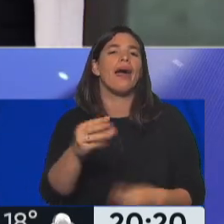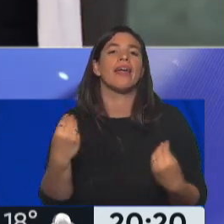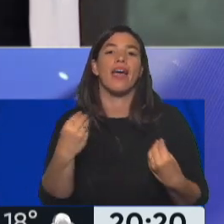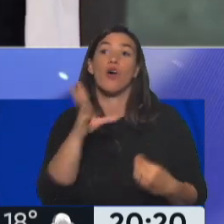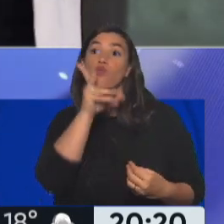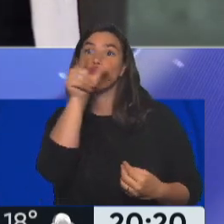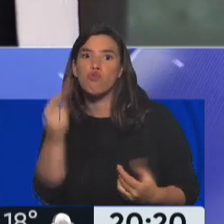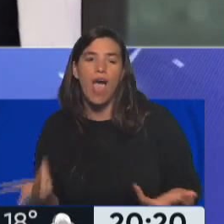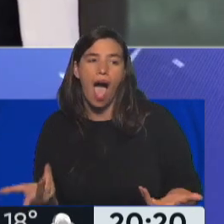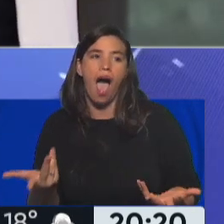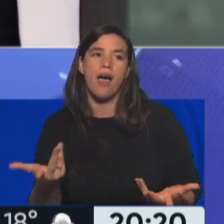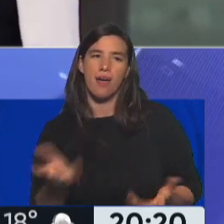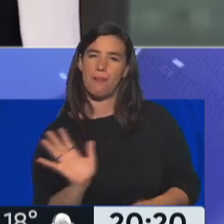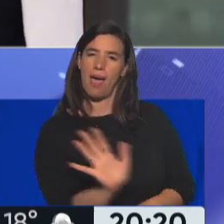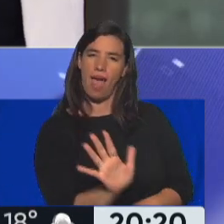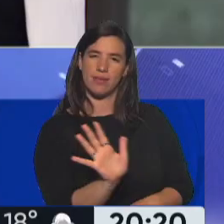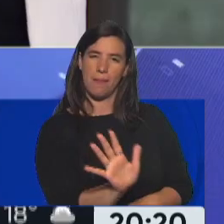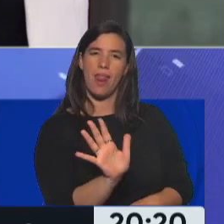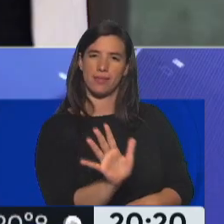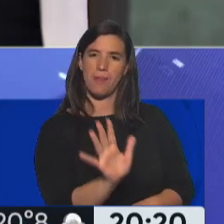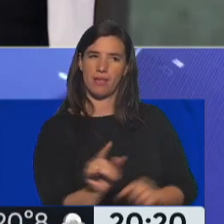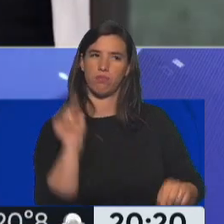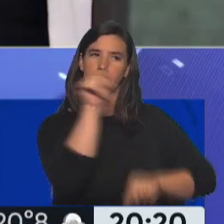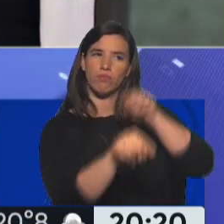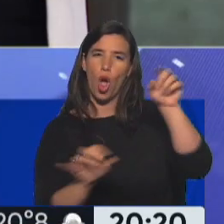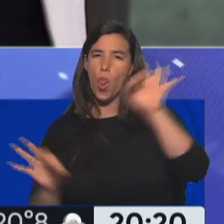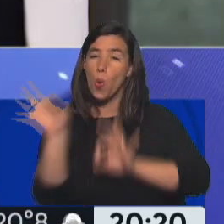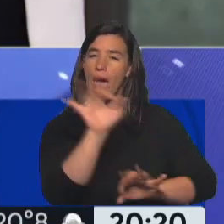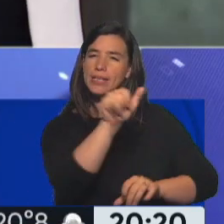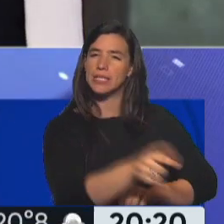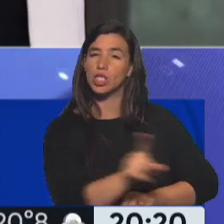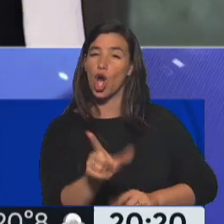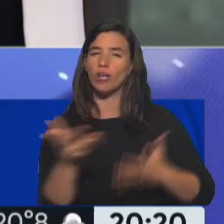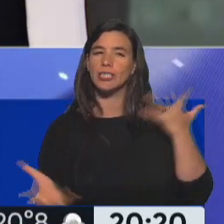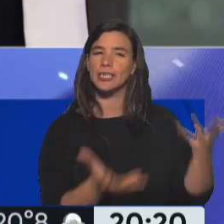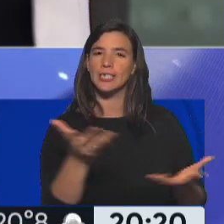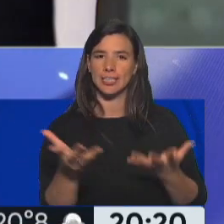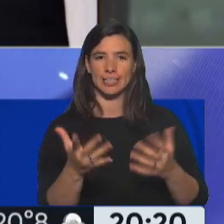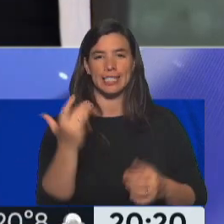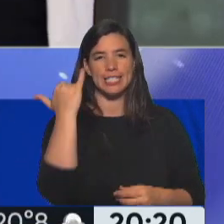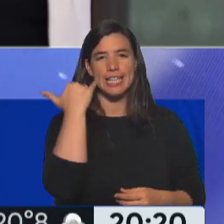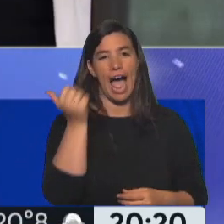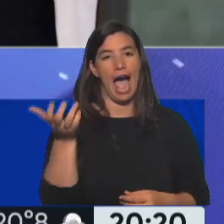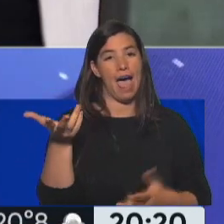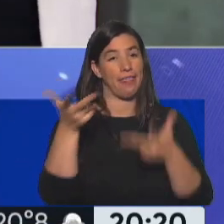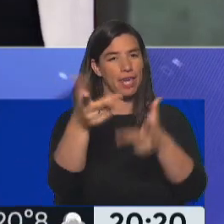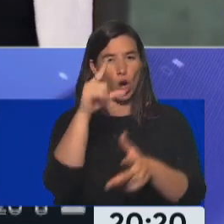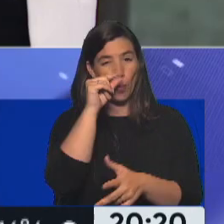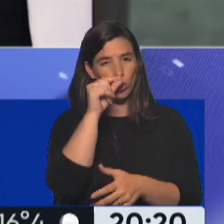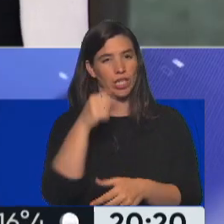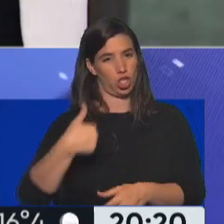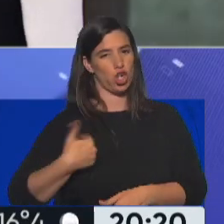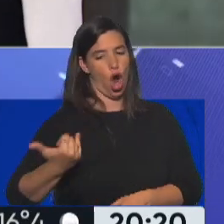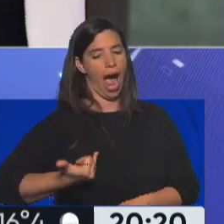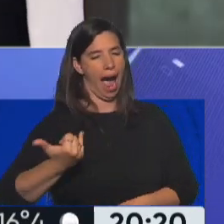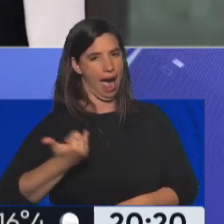Rusia que viene amenazando más de una ocasión. Vladimir Putin ha recordado que cuenta con armas nucleares y de hecho ha dicho cuál puede llegar a ser